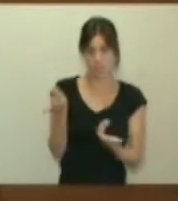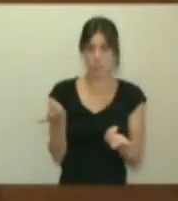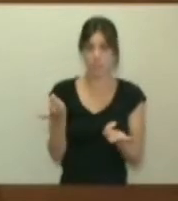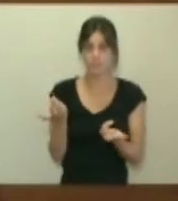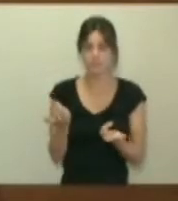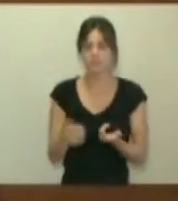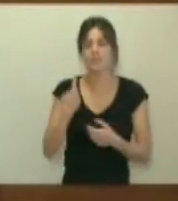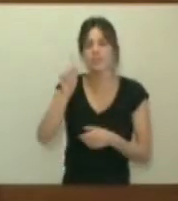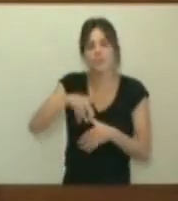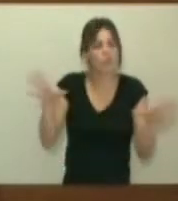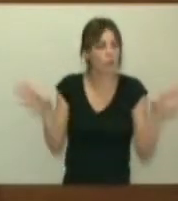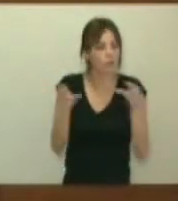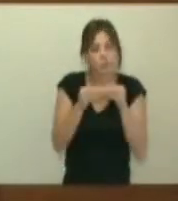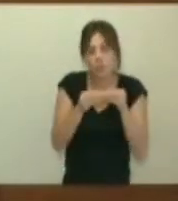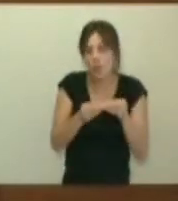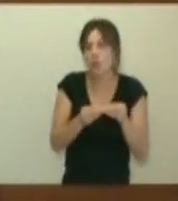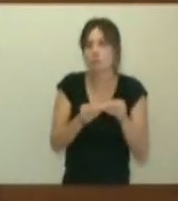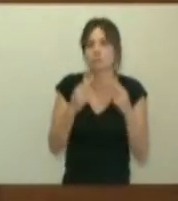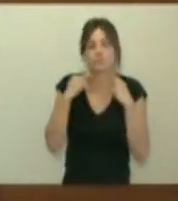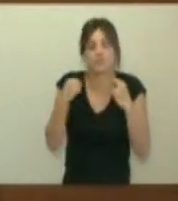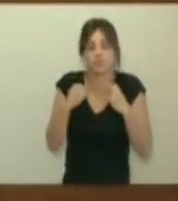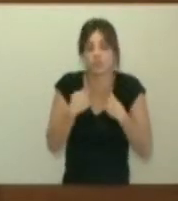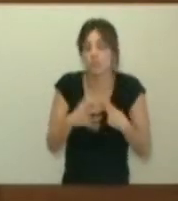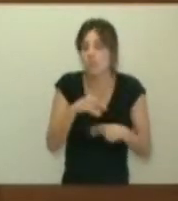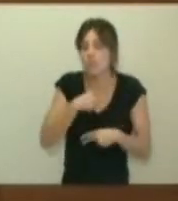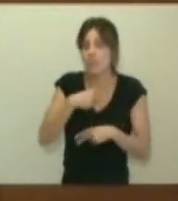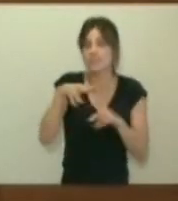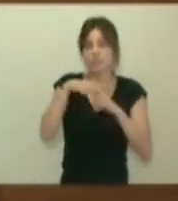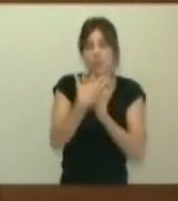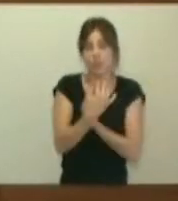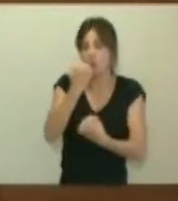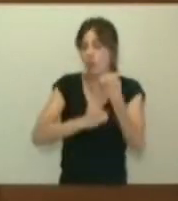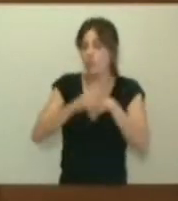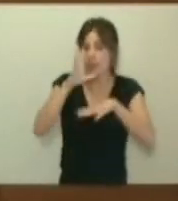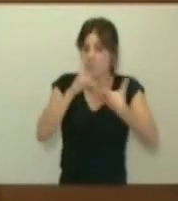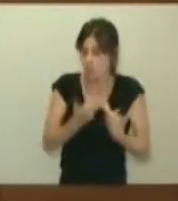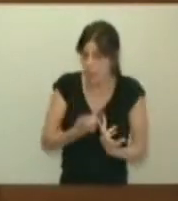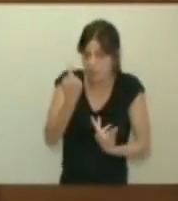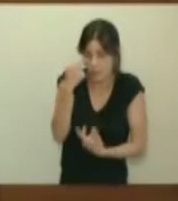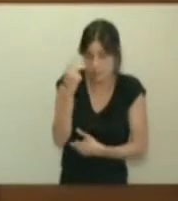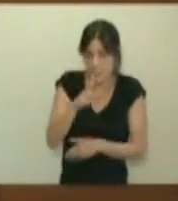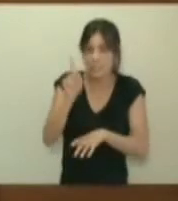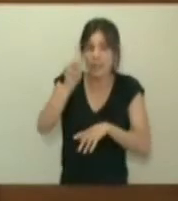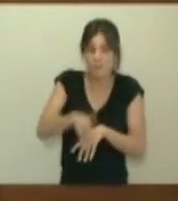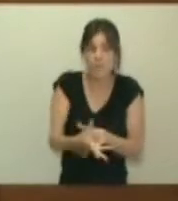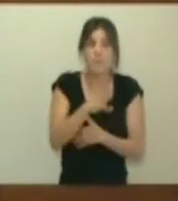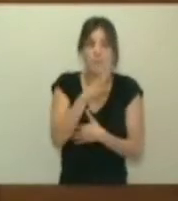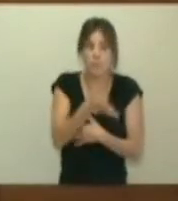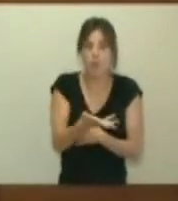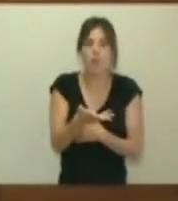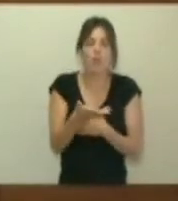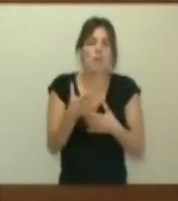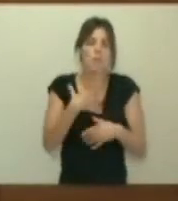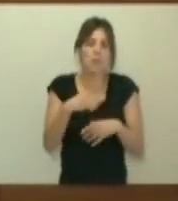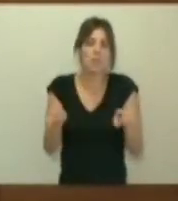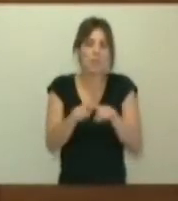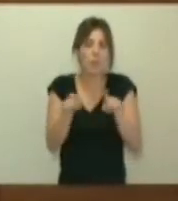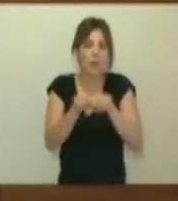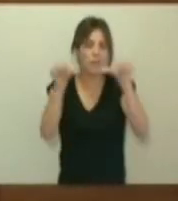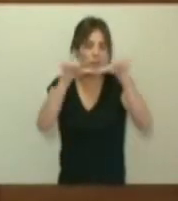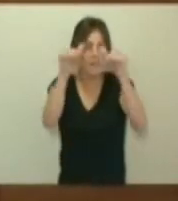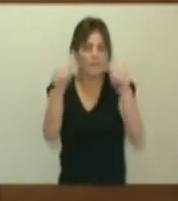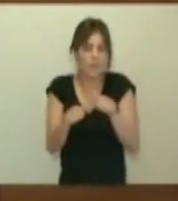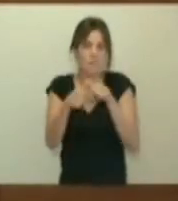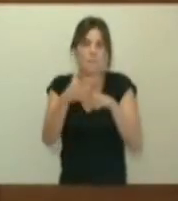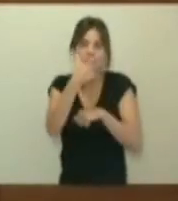definitiva, señorías, dadas las circunstancias económicas actuales, pero también por una mera cuestión de racionalidad en la ordenación de la estructura